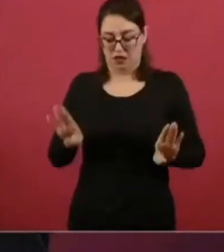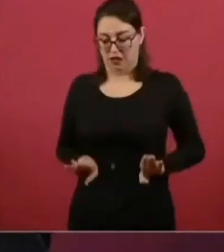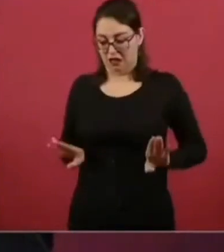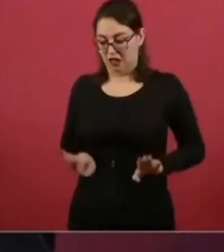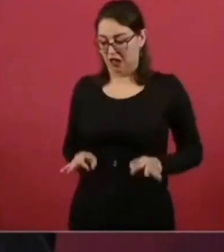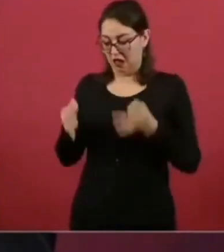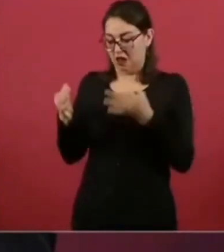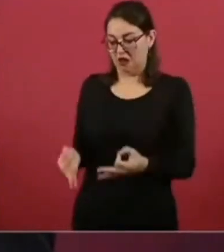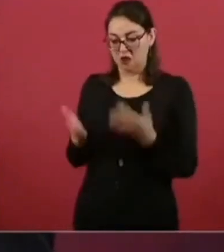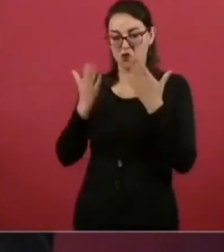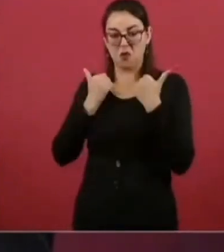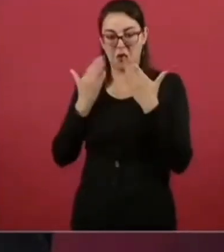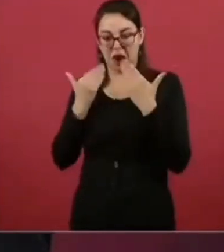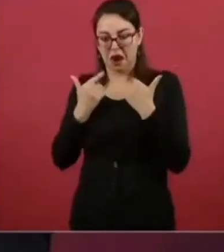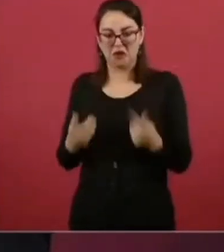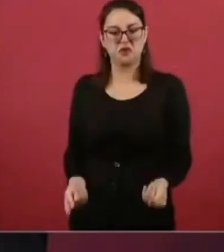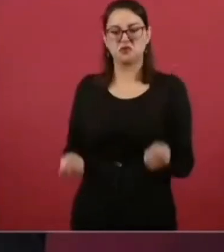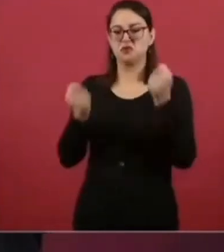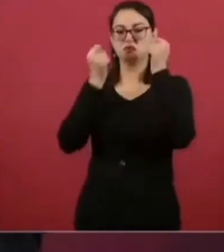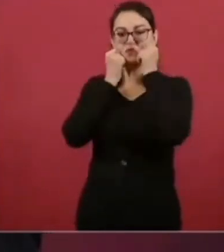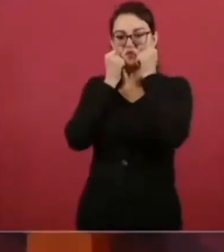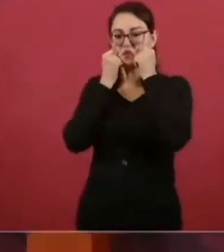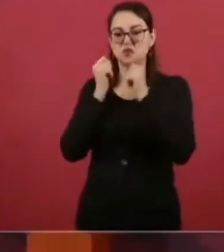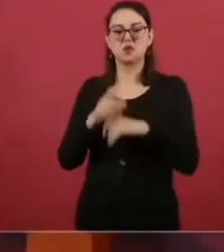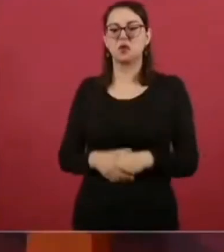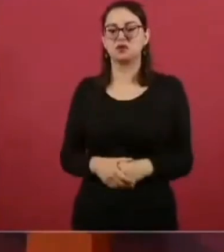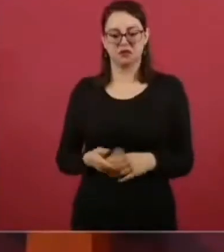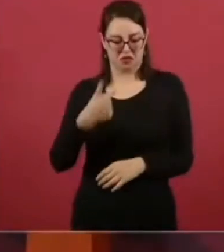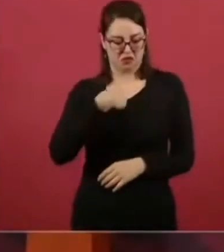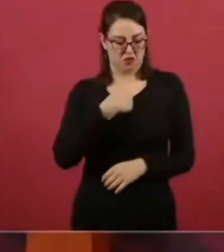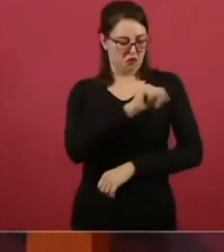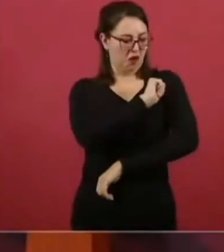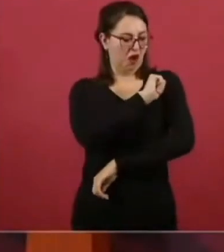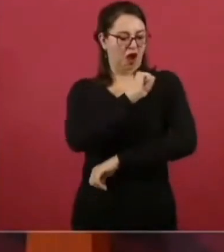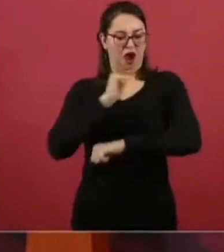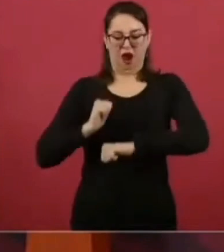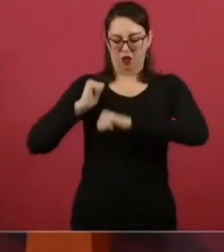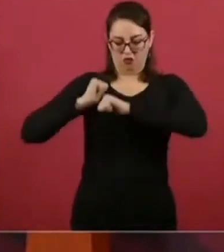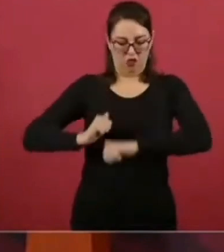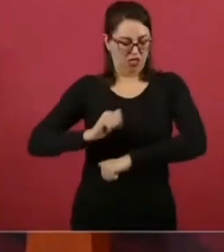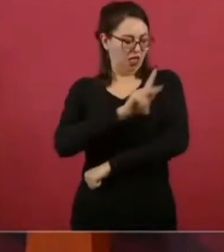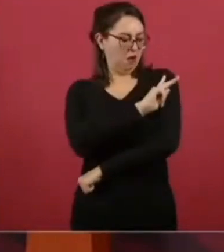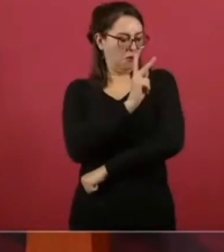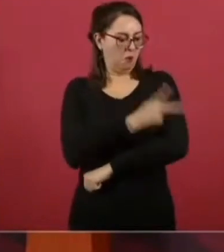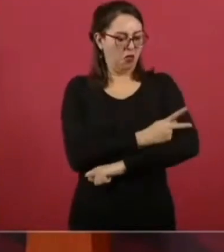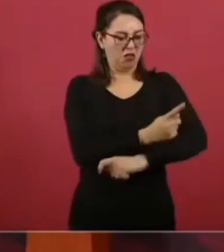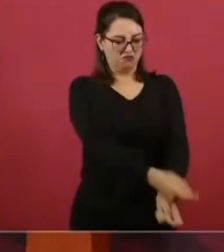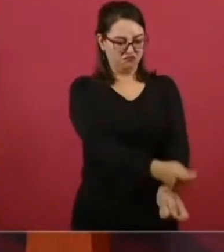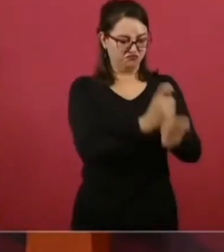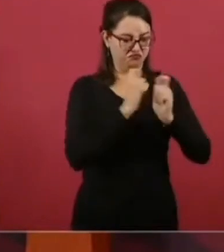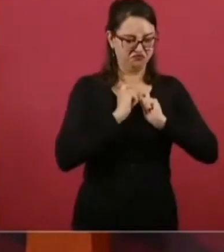a ocupar un cargo dejando trozos de dignidad en el camino.